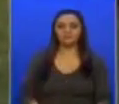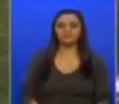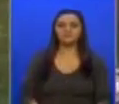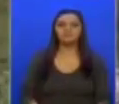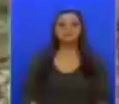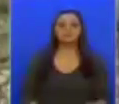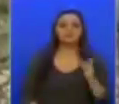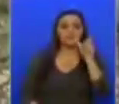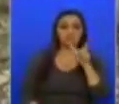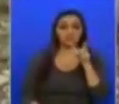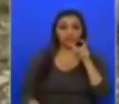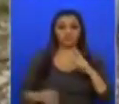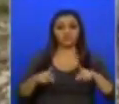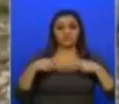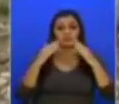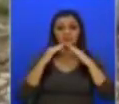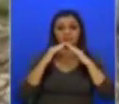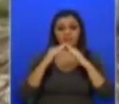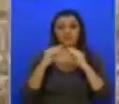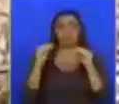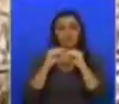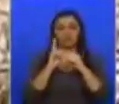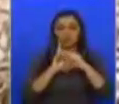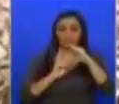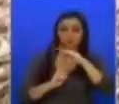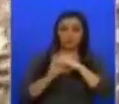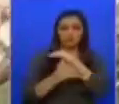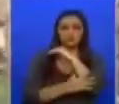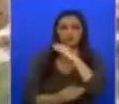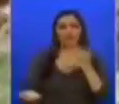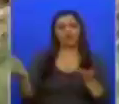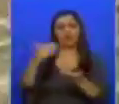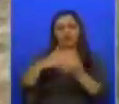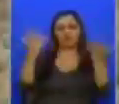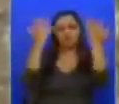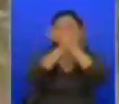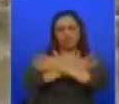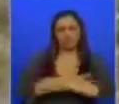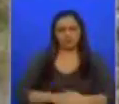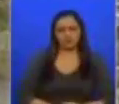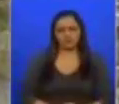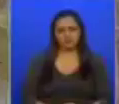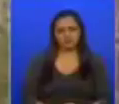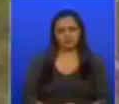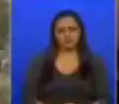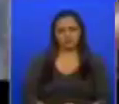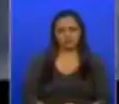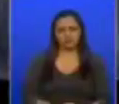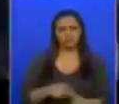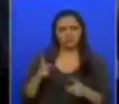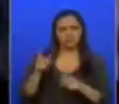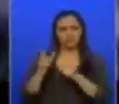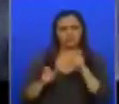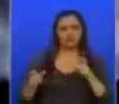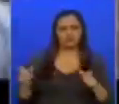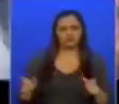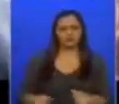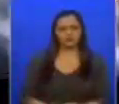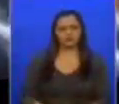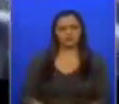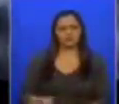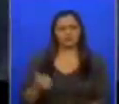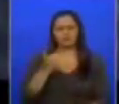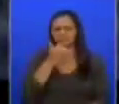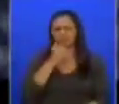zona, familias humildes en su mayoría, nuevamente son engañados por la partidocracia de siempre y sus